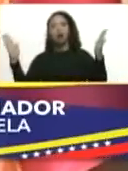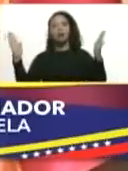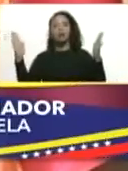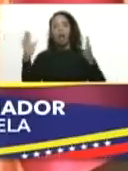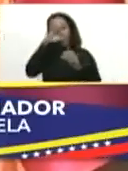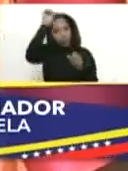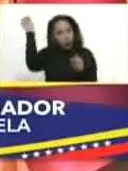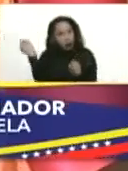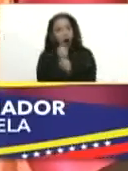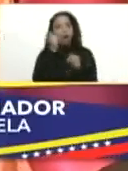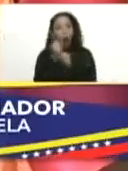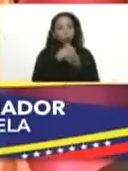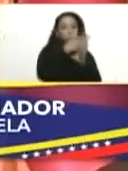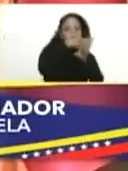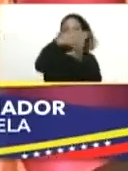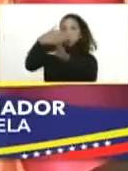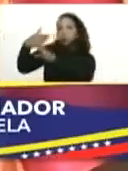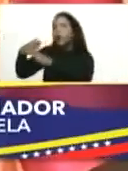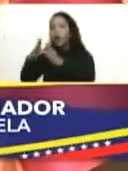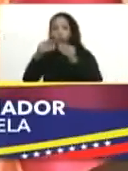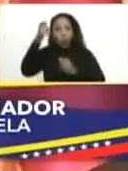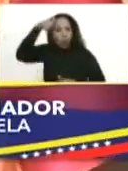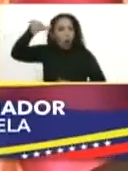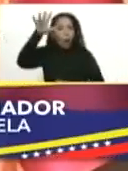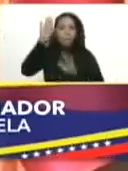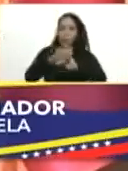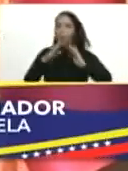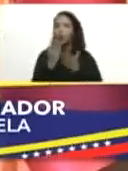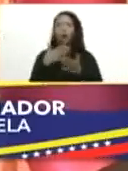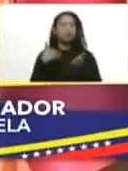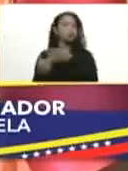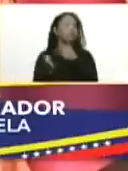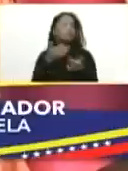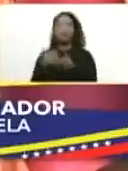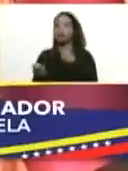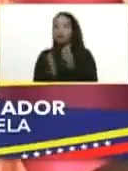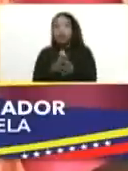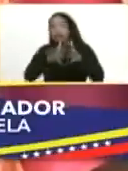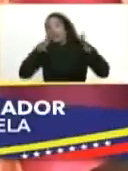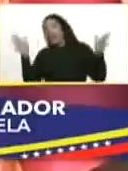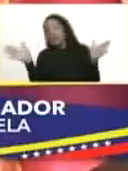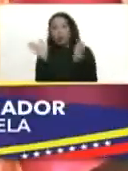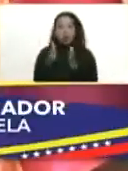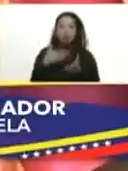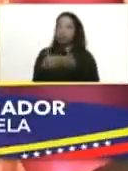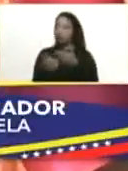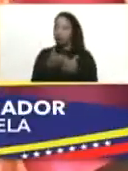el trabajo compartido a todos los pueblos del mundo, sin importar su tamaño,